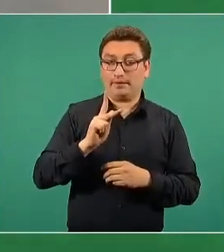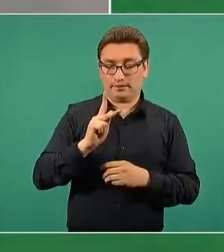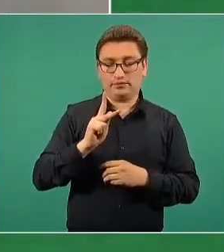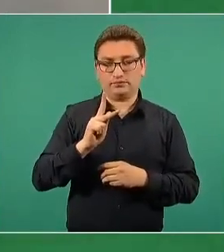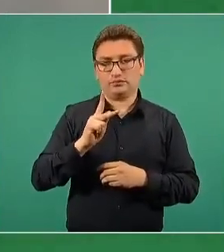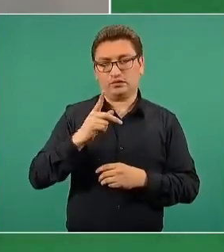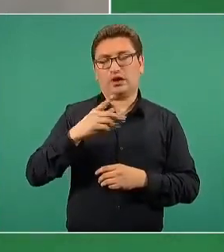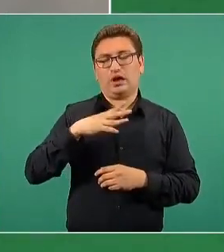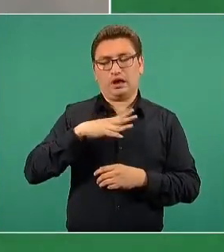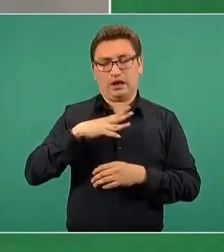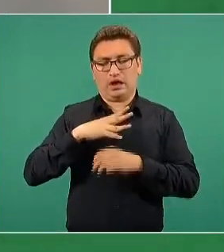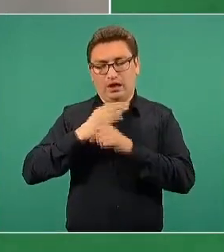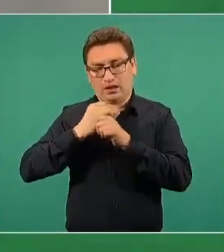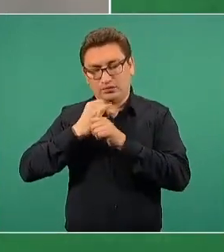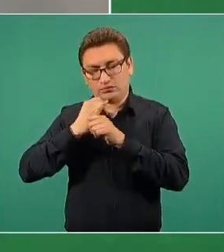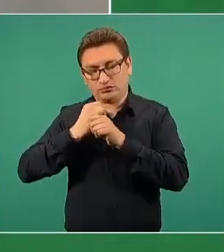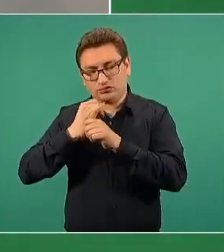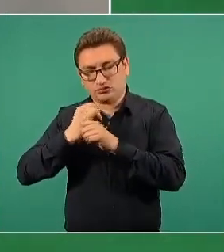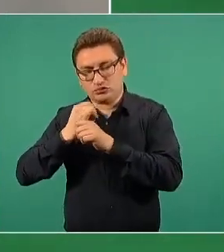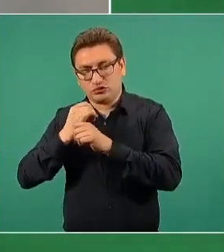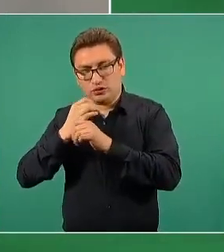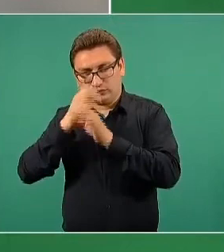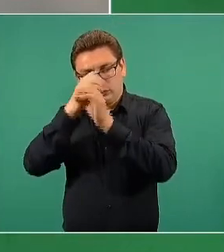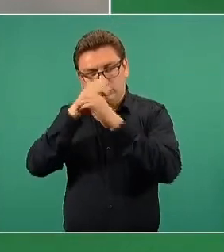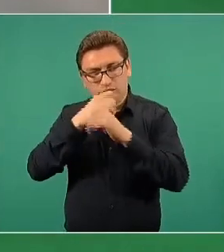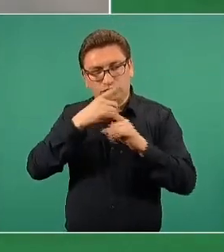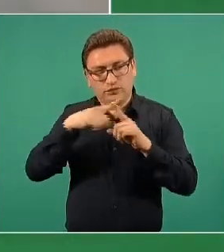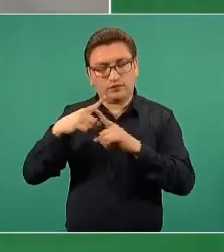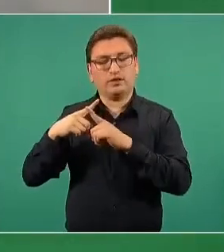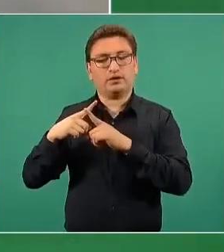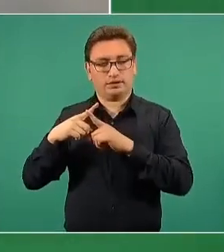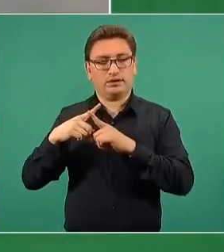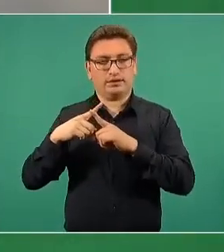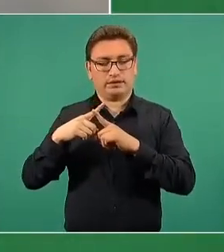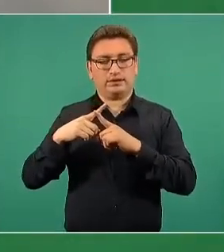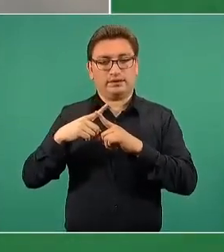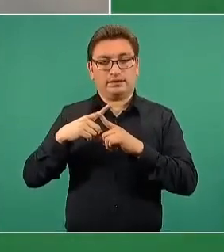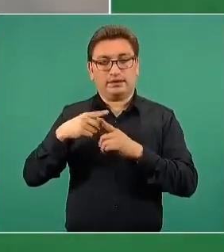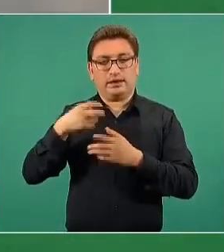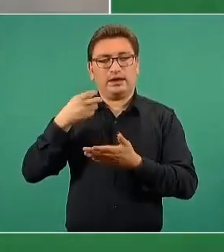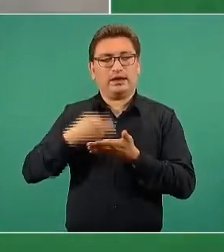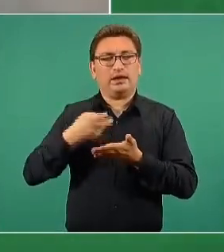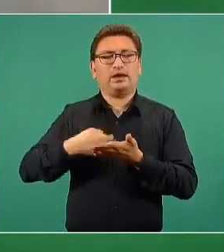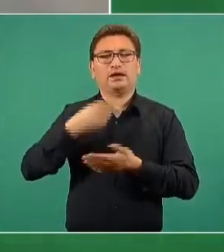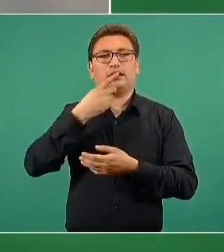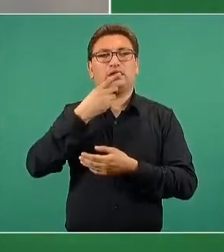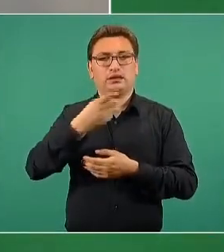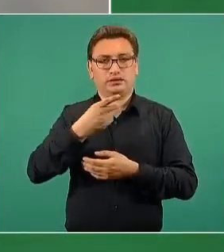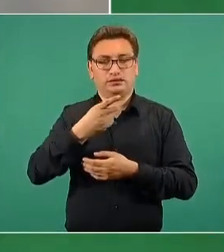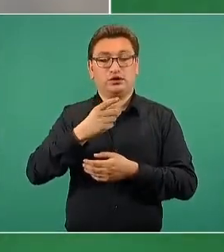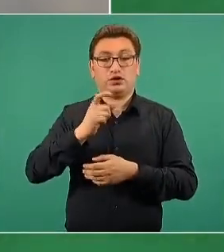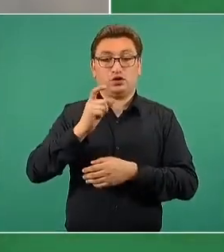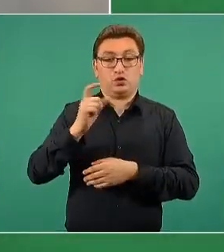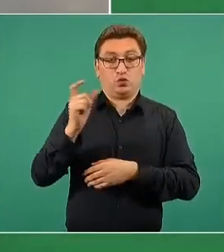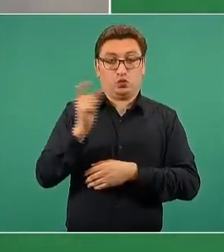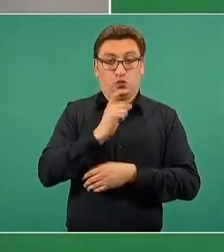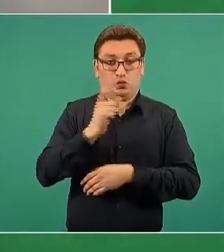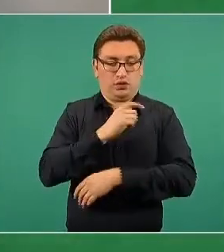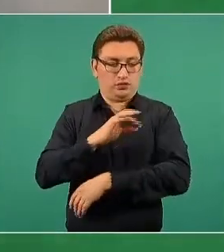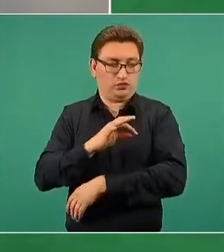evidencia científica que de lo que nos habla es de que la producción de